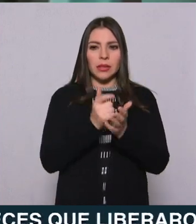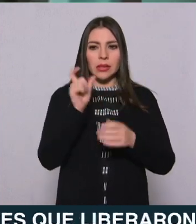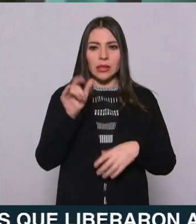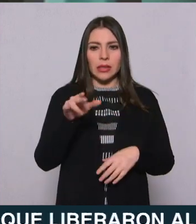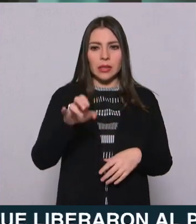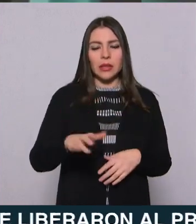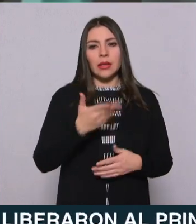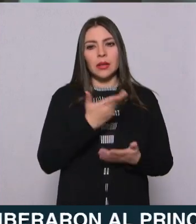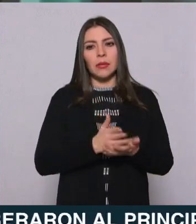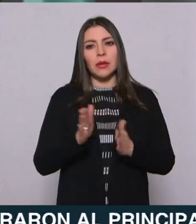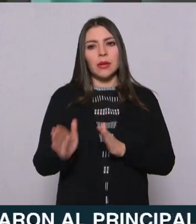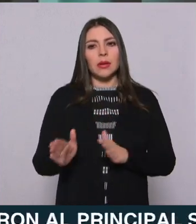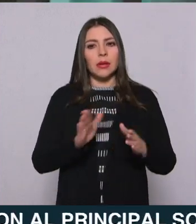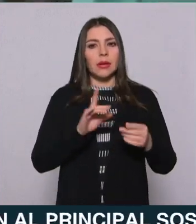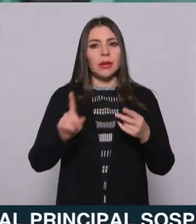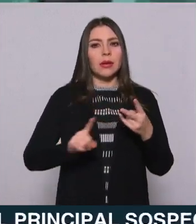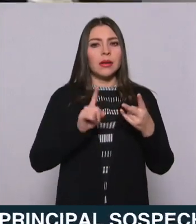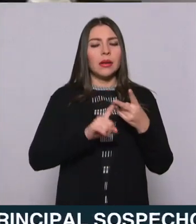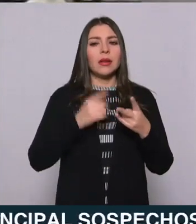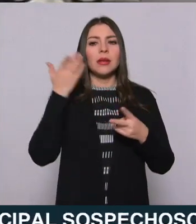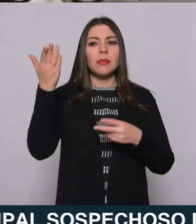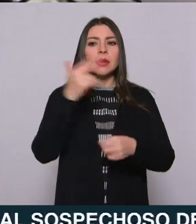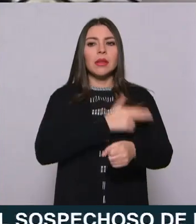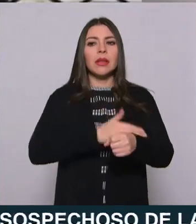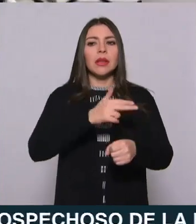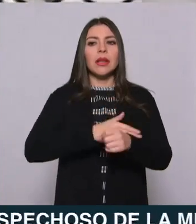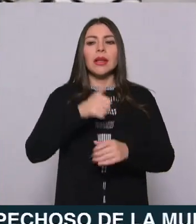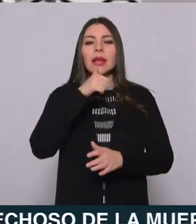las cartas de antecedentes penales.